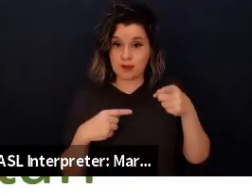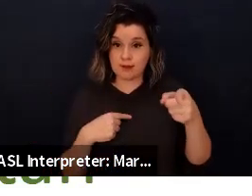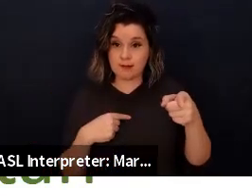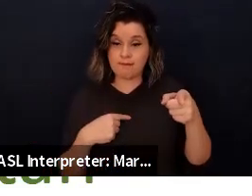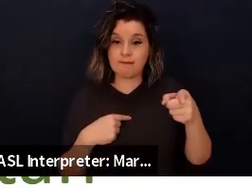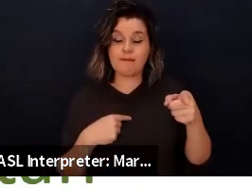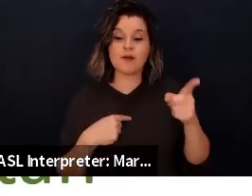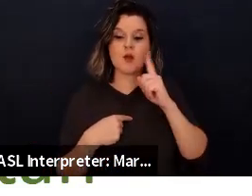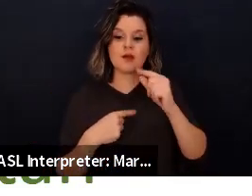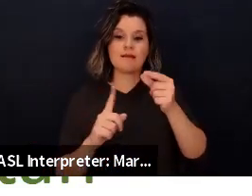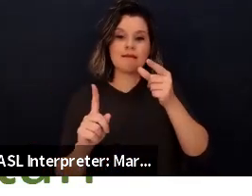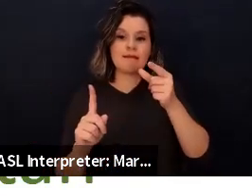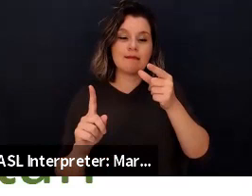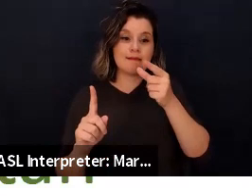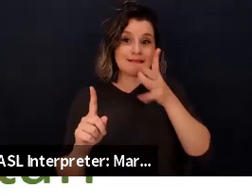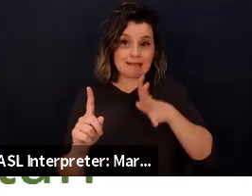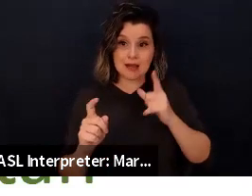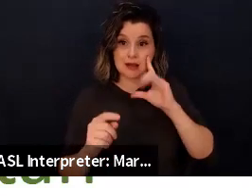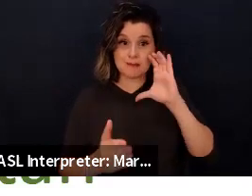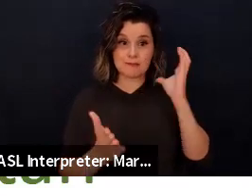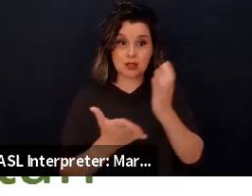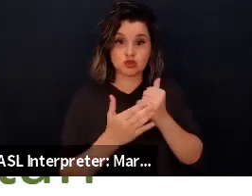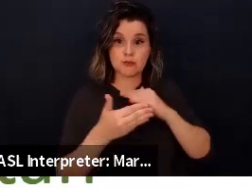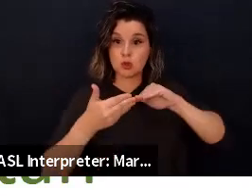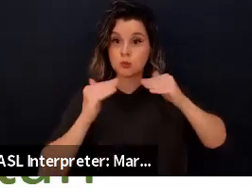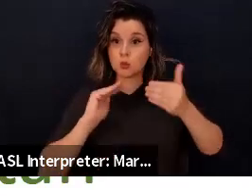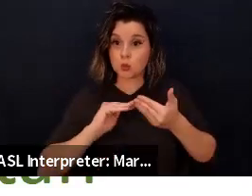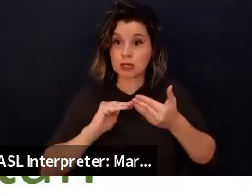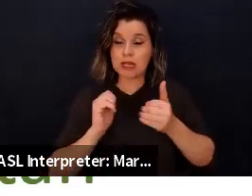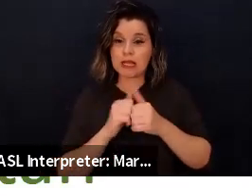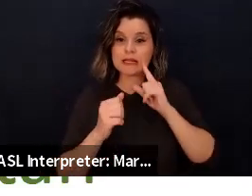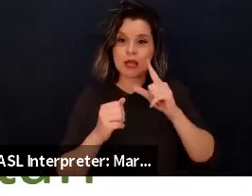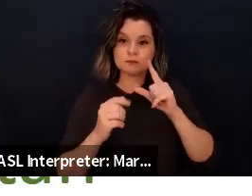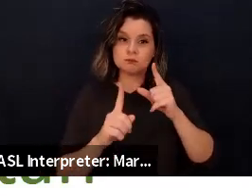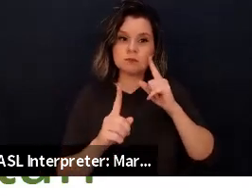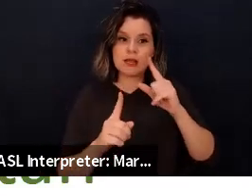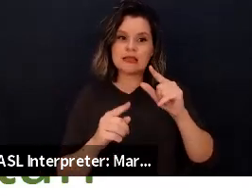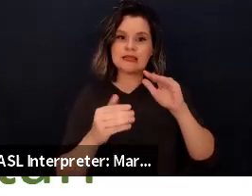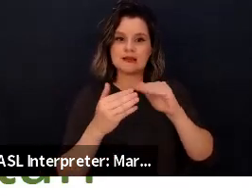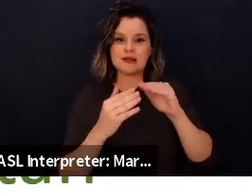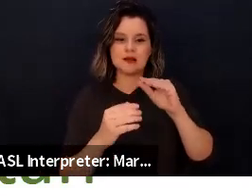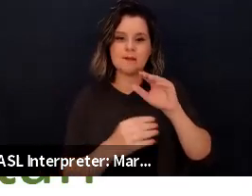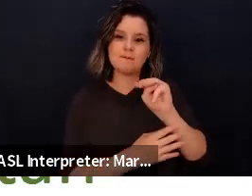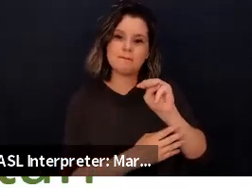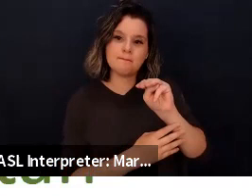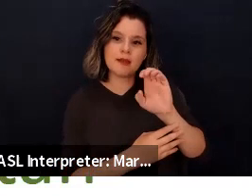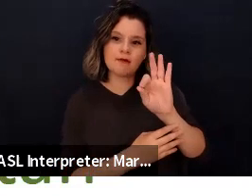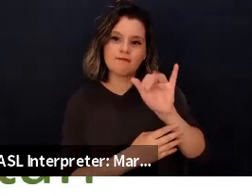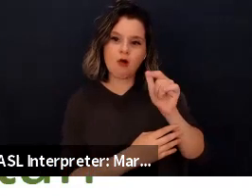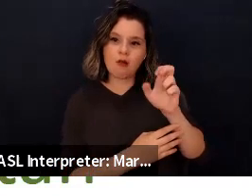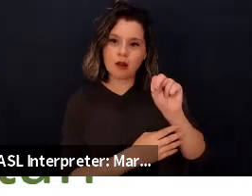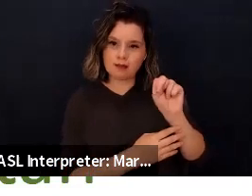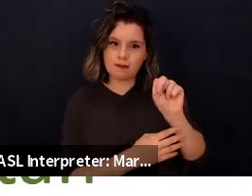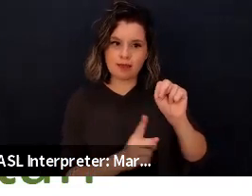slide es una señora y una imagen de la comunidad quien organizó en la ciudad de McFarland, donde